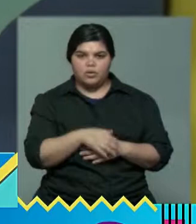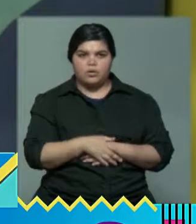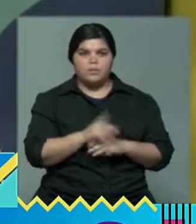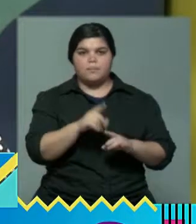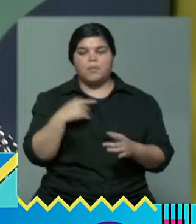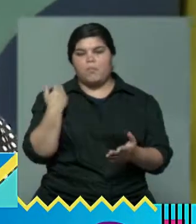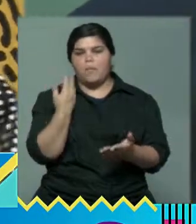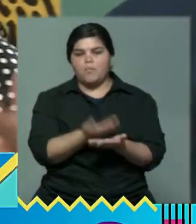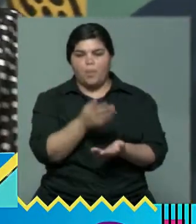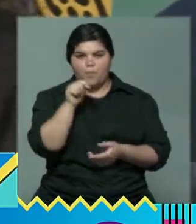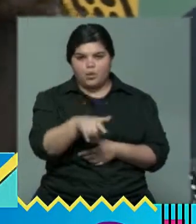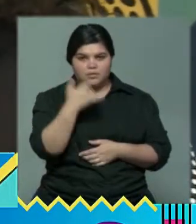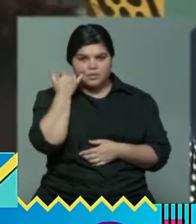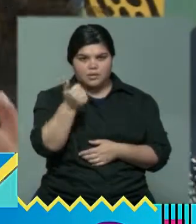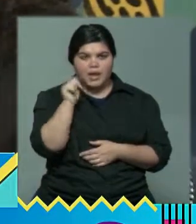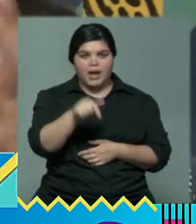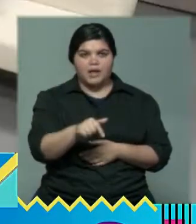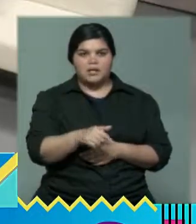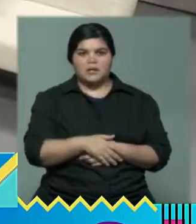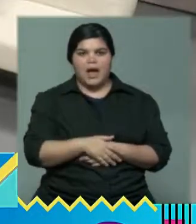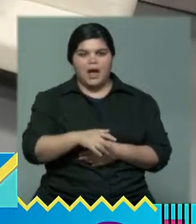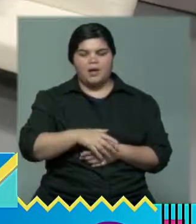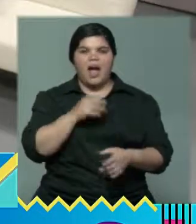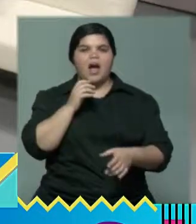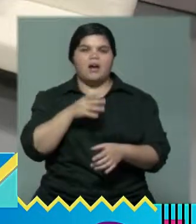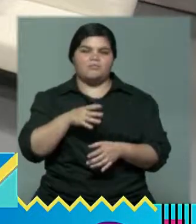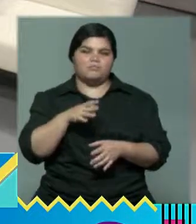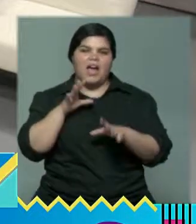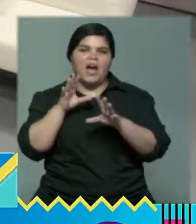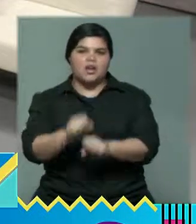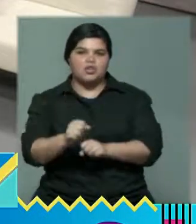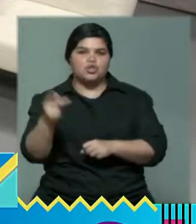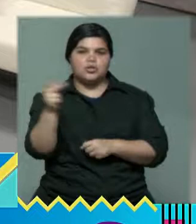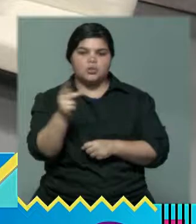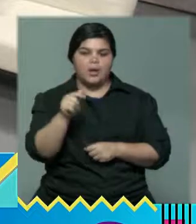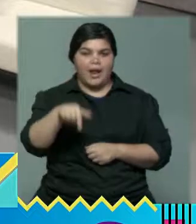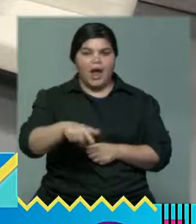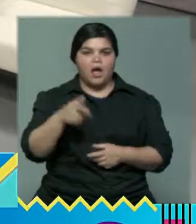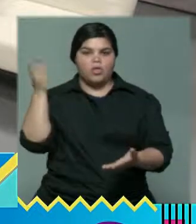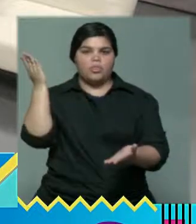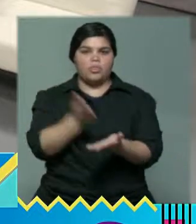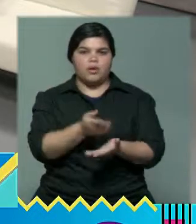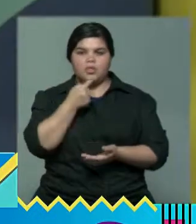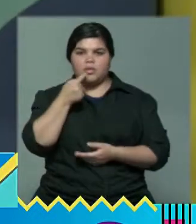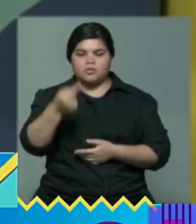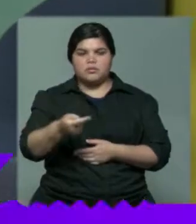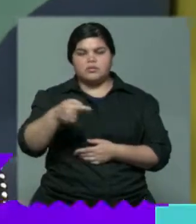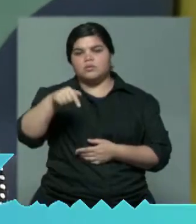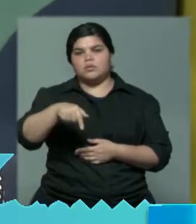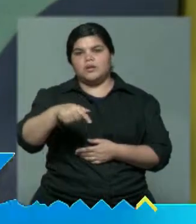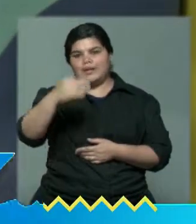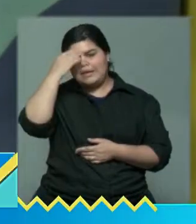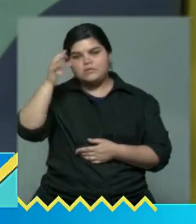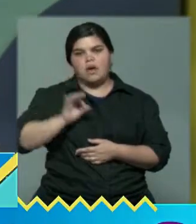hay, hay una condena a un agresor sexual, 15 años de condena. Va a cumplir los 15 años y esa persona va a salir.